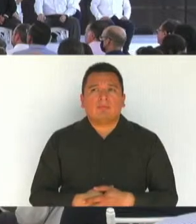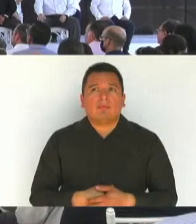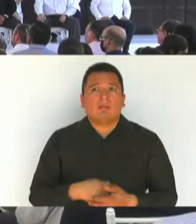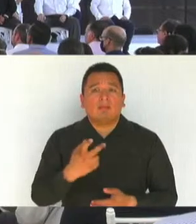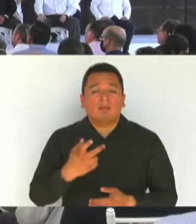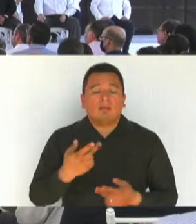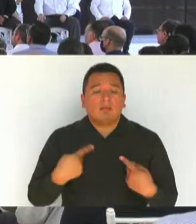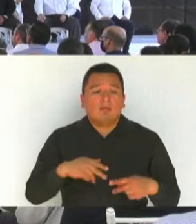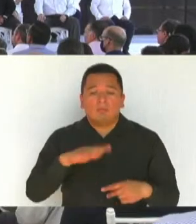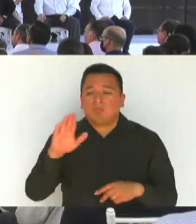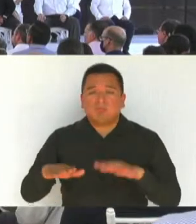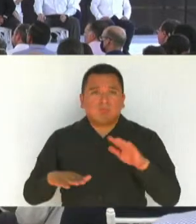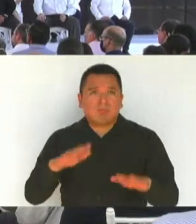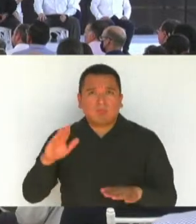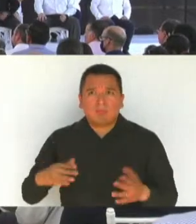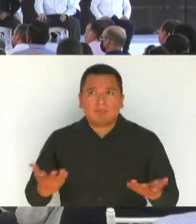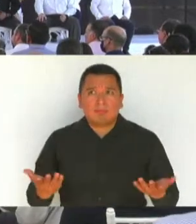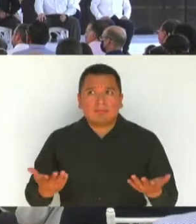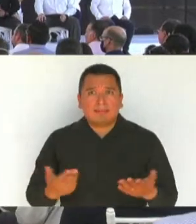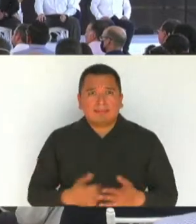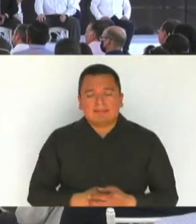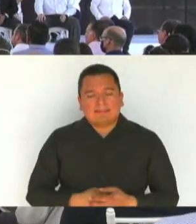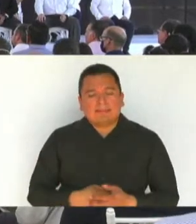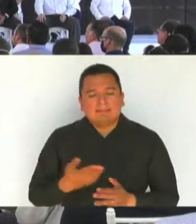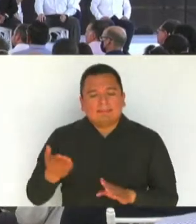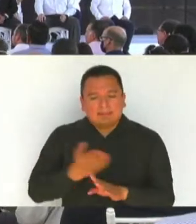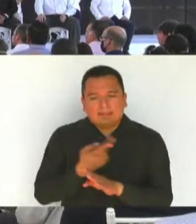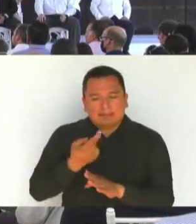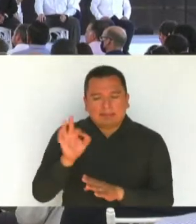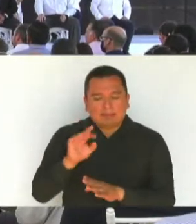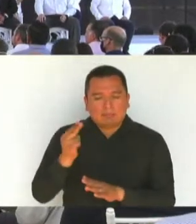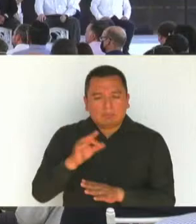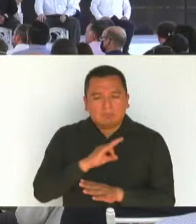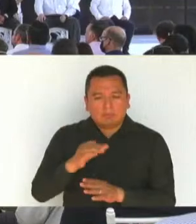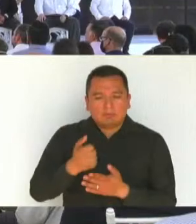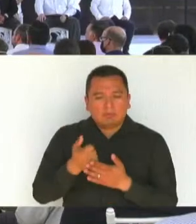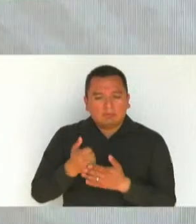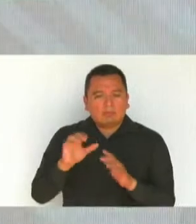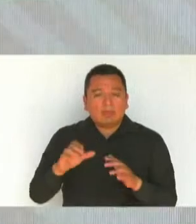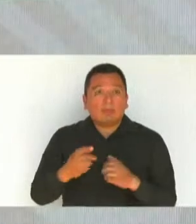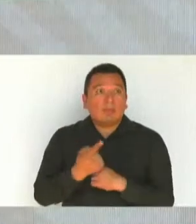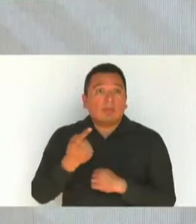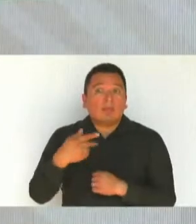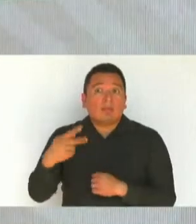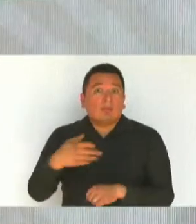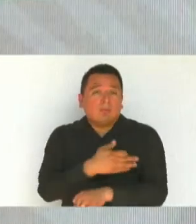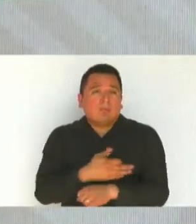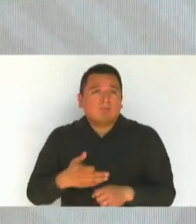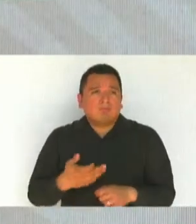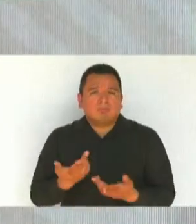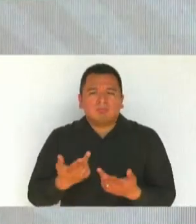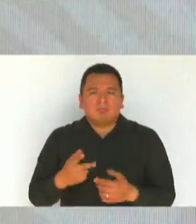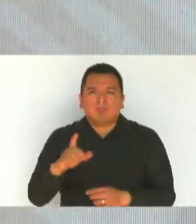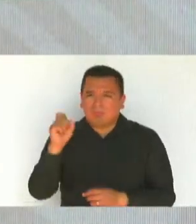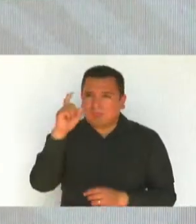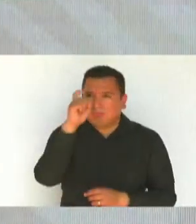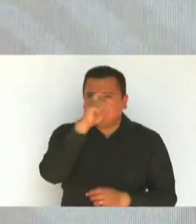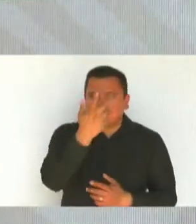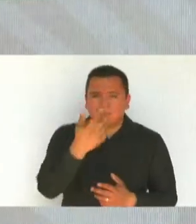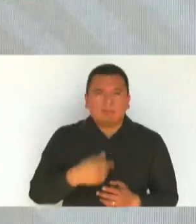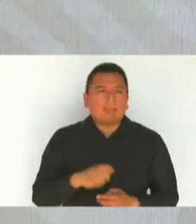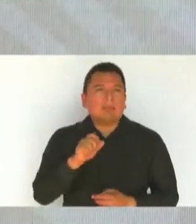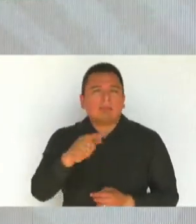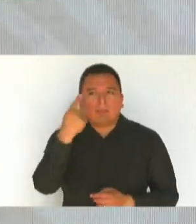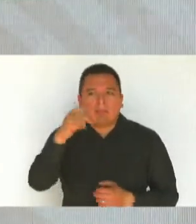haber ocurrido y que tienen impactos importantes en las familias y una pérdida muy importante para la